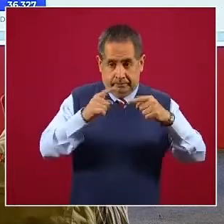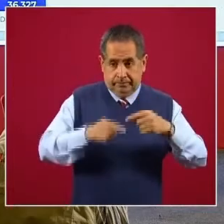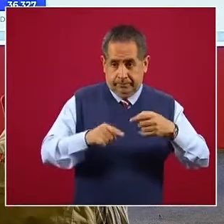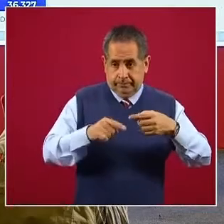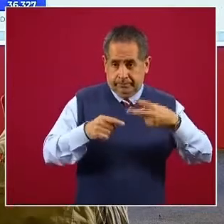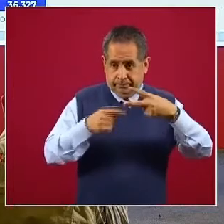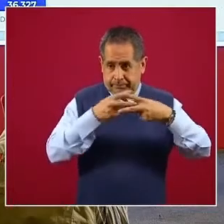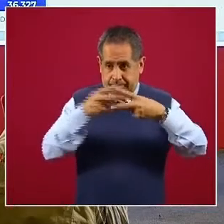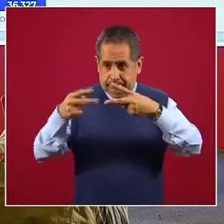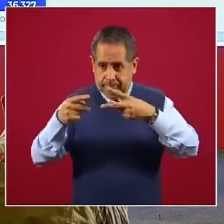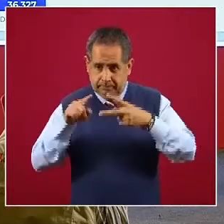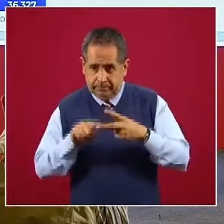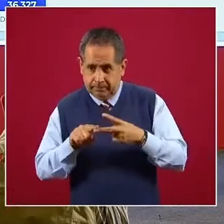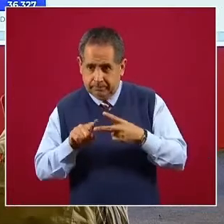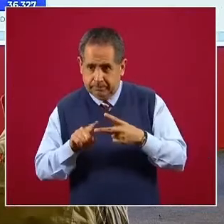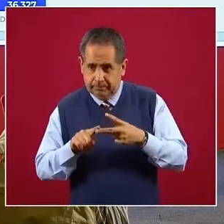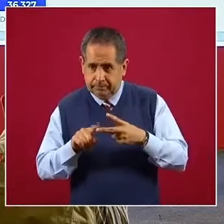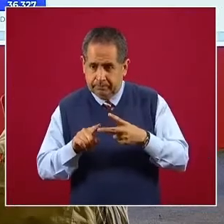del color